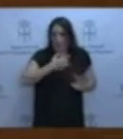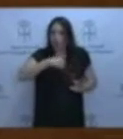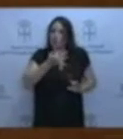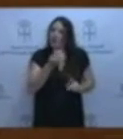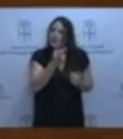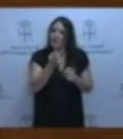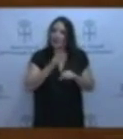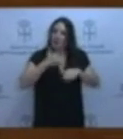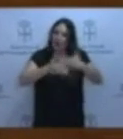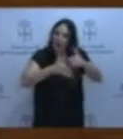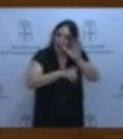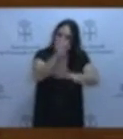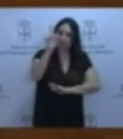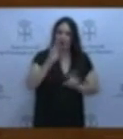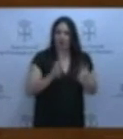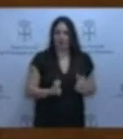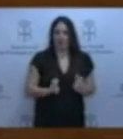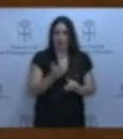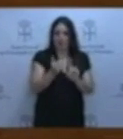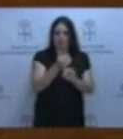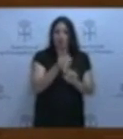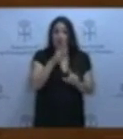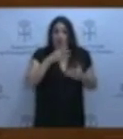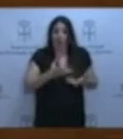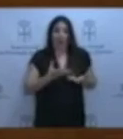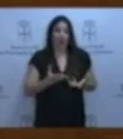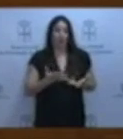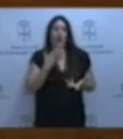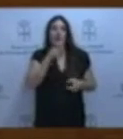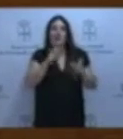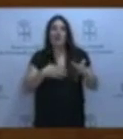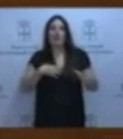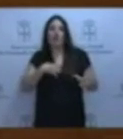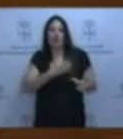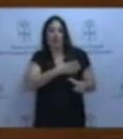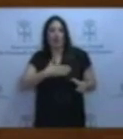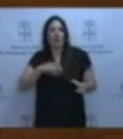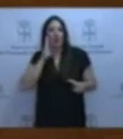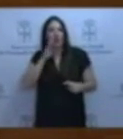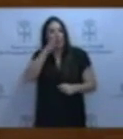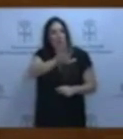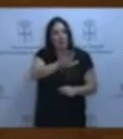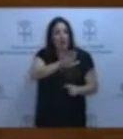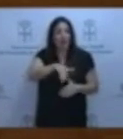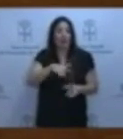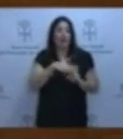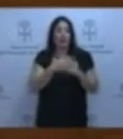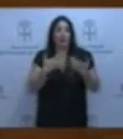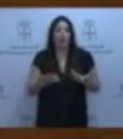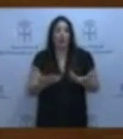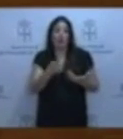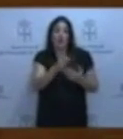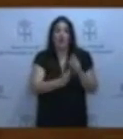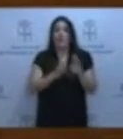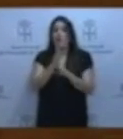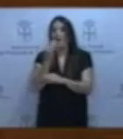para avanzar en ese sentido, ¿no? Porque lo que sucede actualmente, cuando un funcionario quiere denunciar la corrupción, es que se encuentra con que va a su jefe,